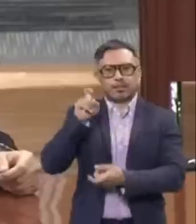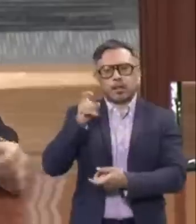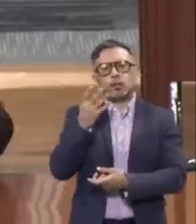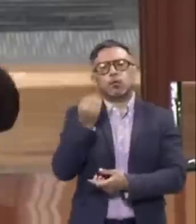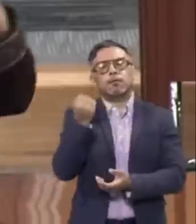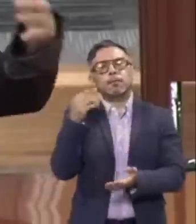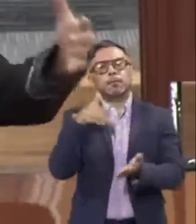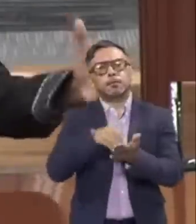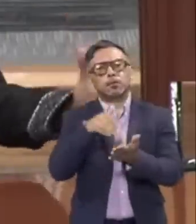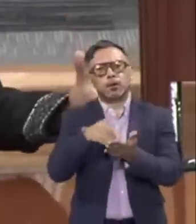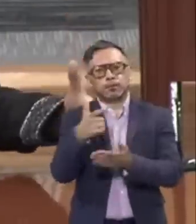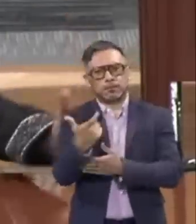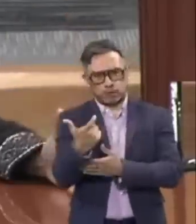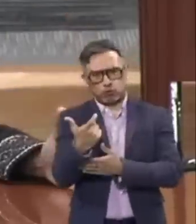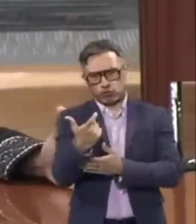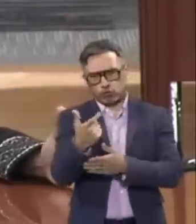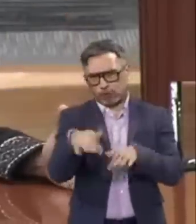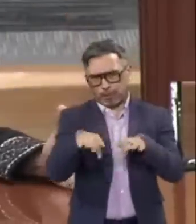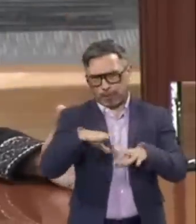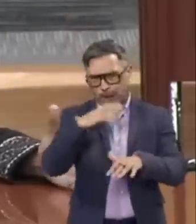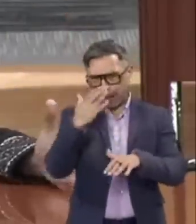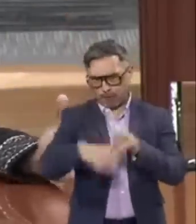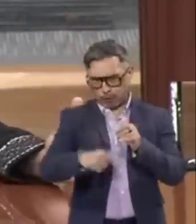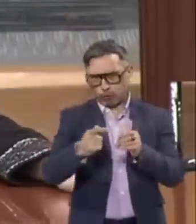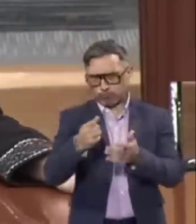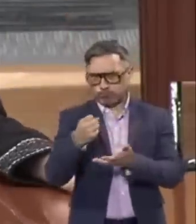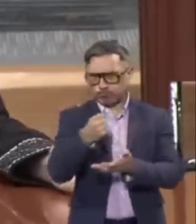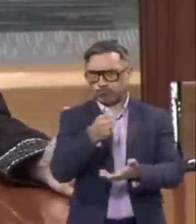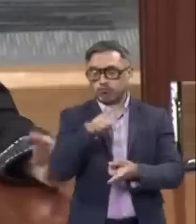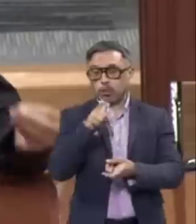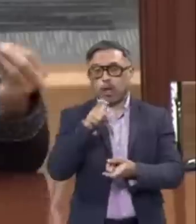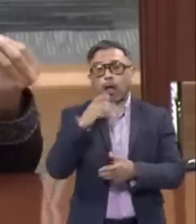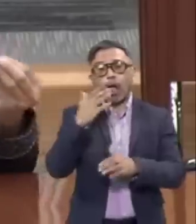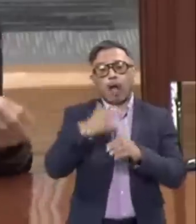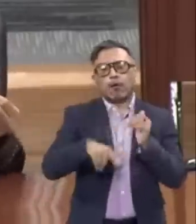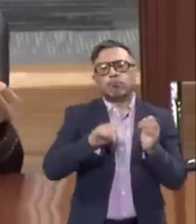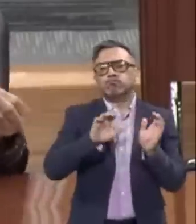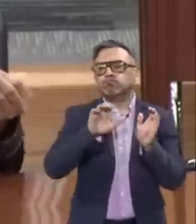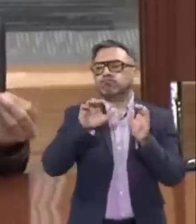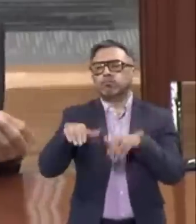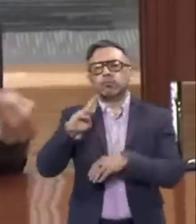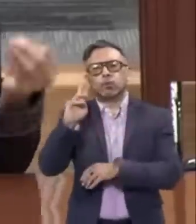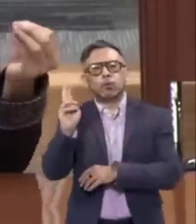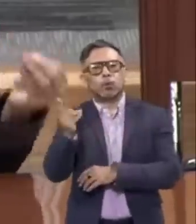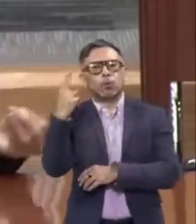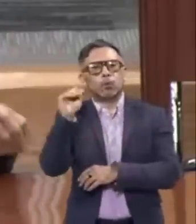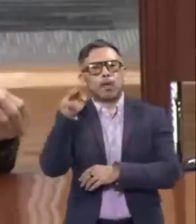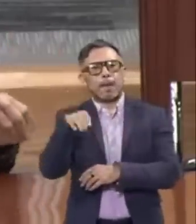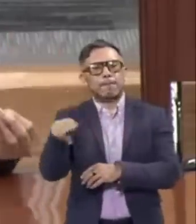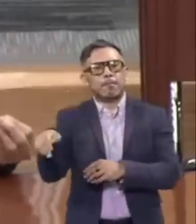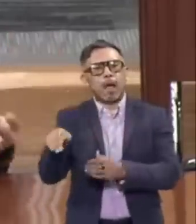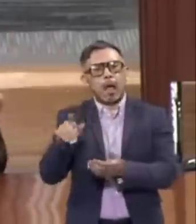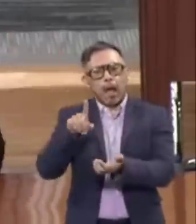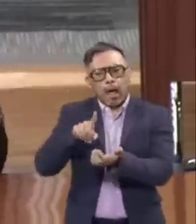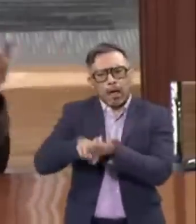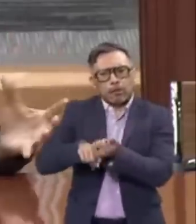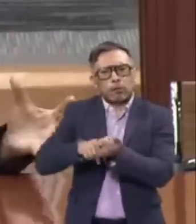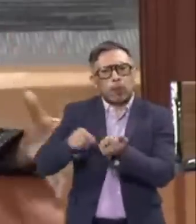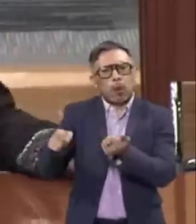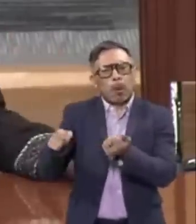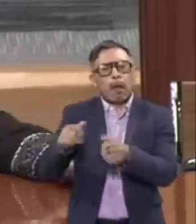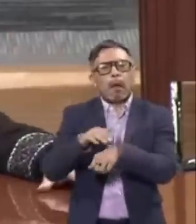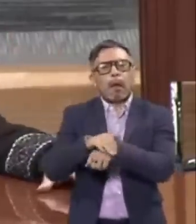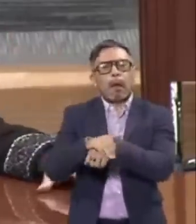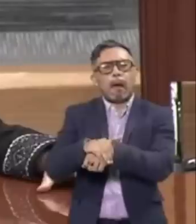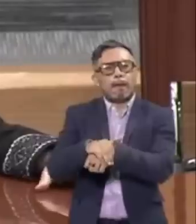finiquito, usted regresará campantemente a la UNAM, que ilegalmente le cuida su silla gracias al